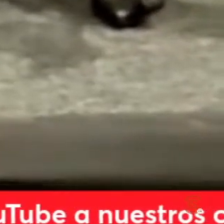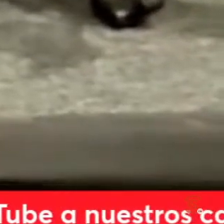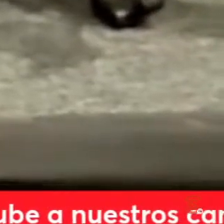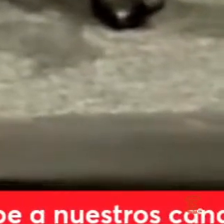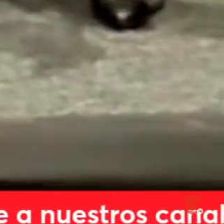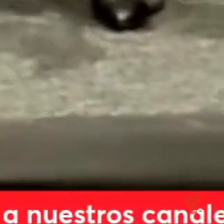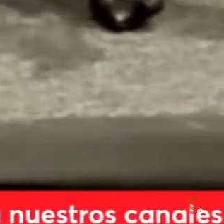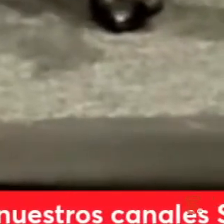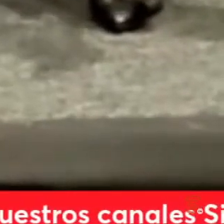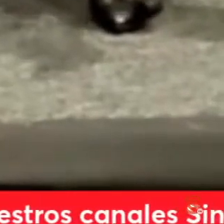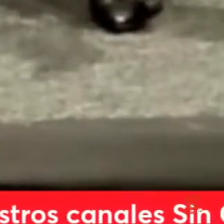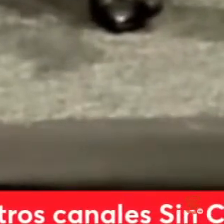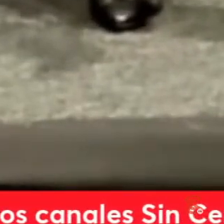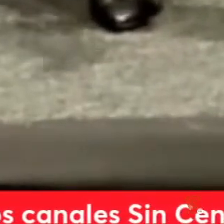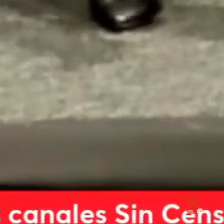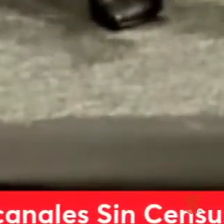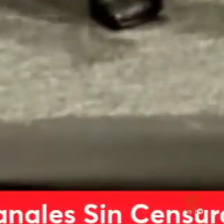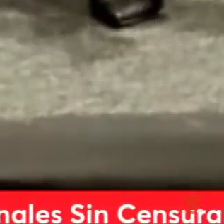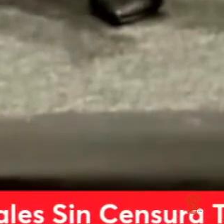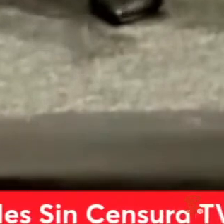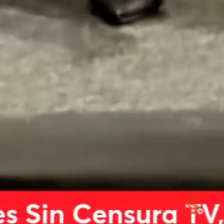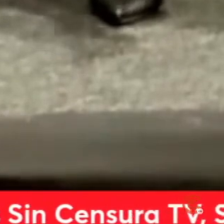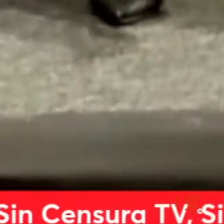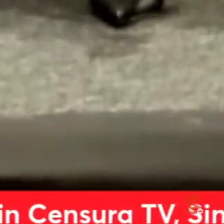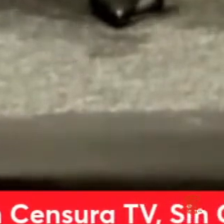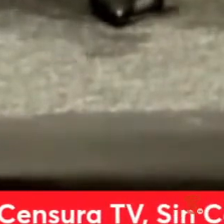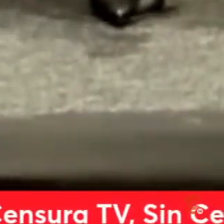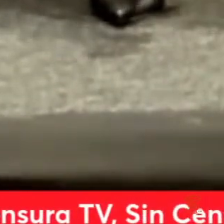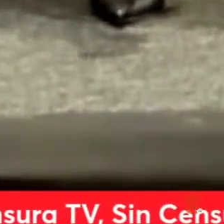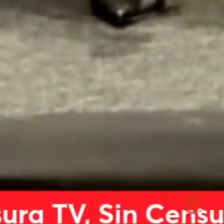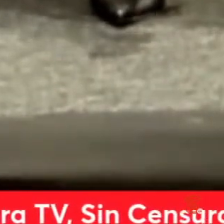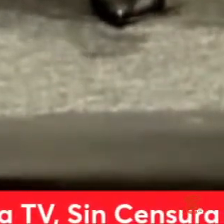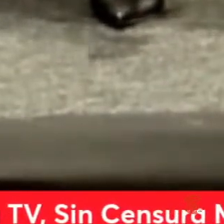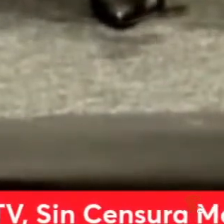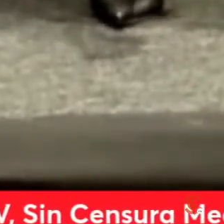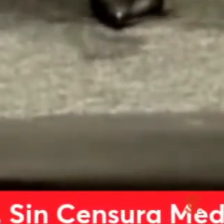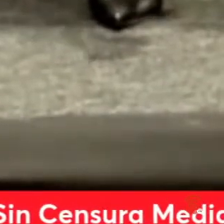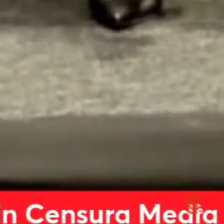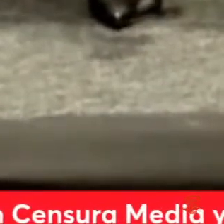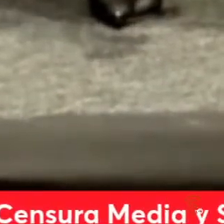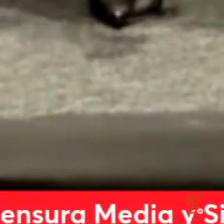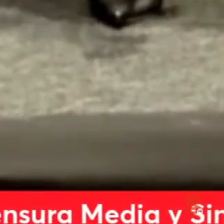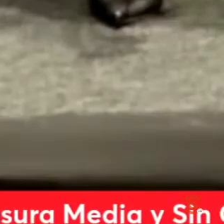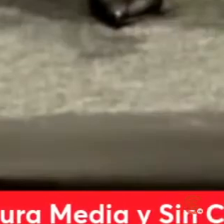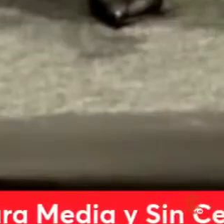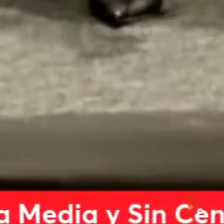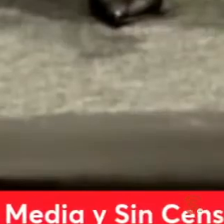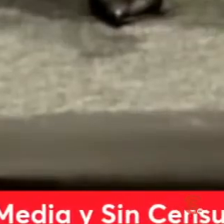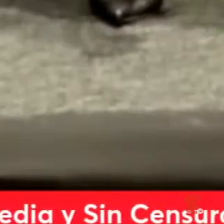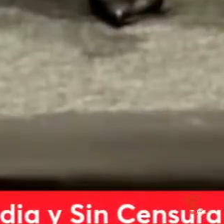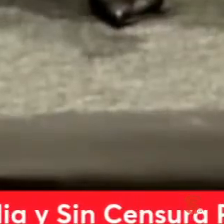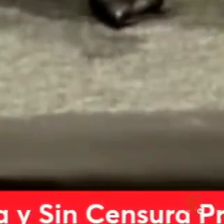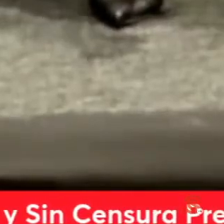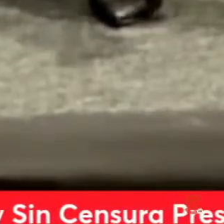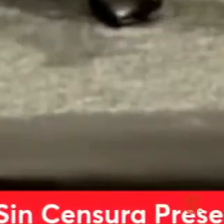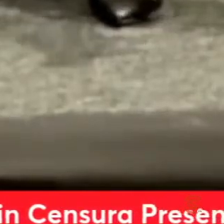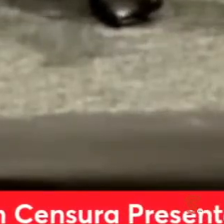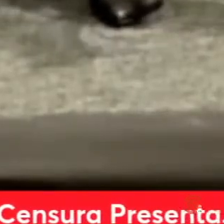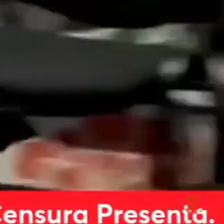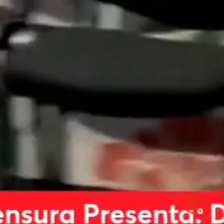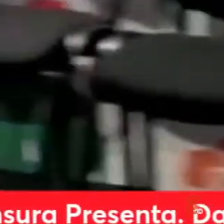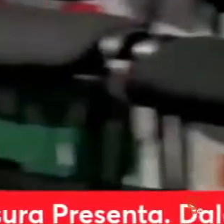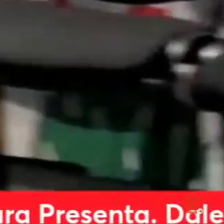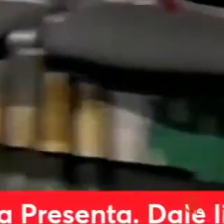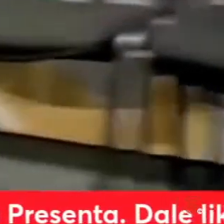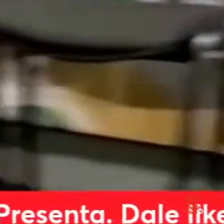Cuevas, quien es feminista, que ha luchado desde la sociedad civil para lograr la igualdad sustantiva